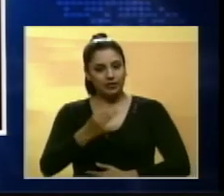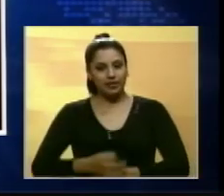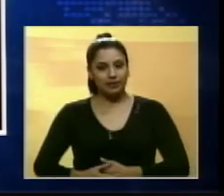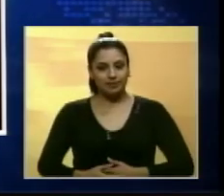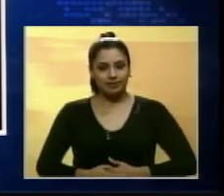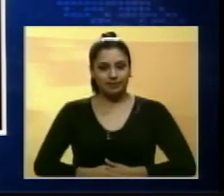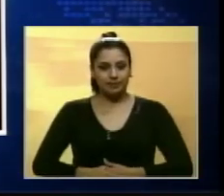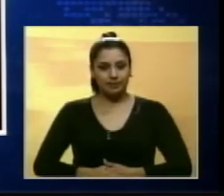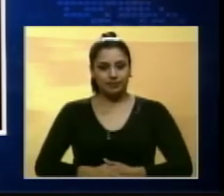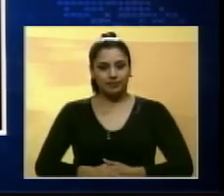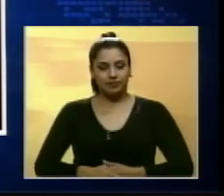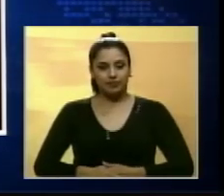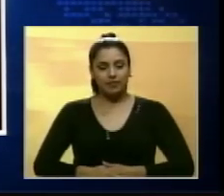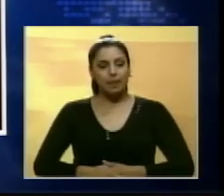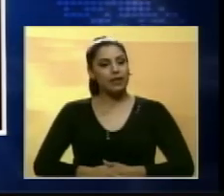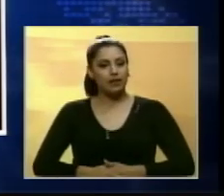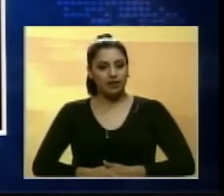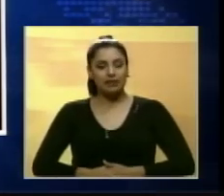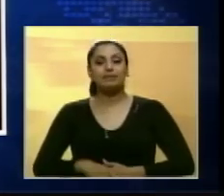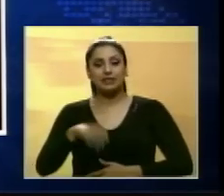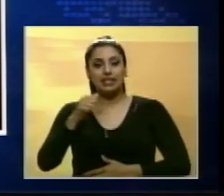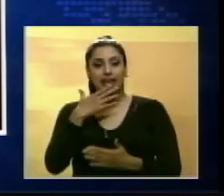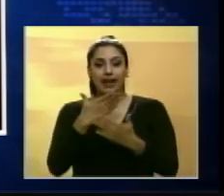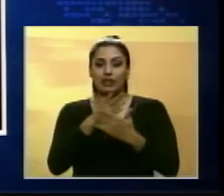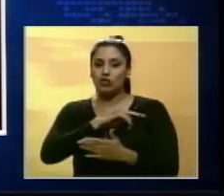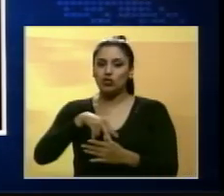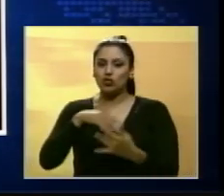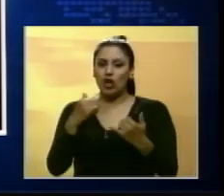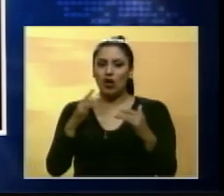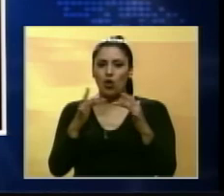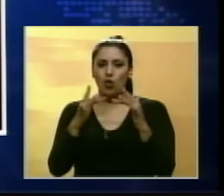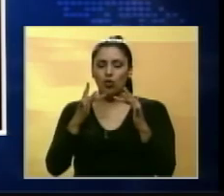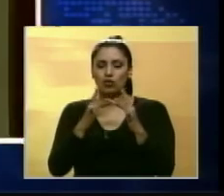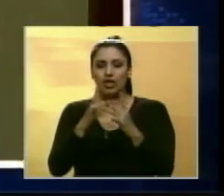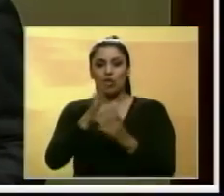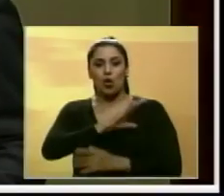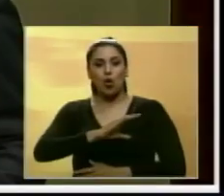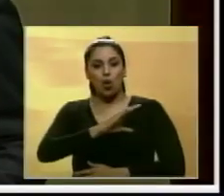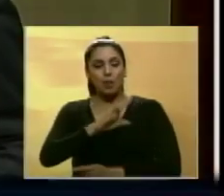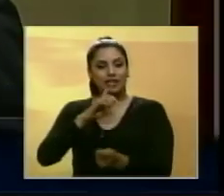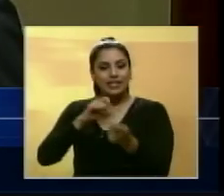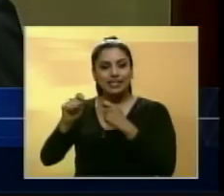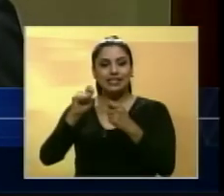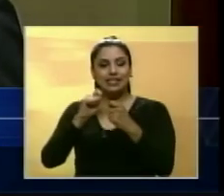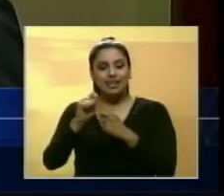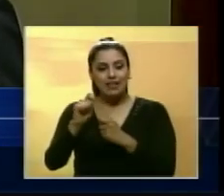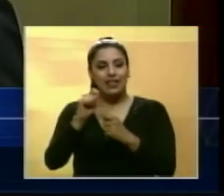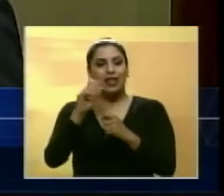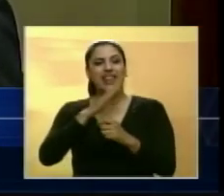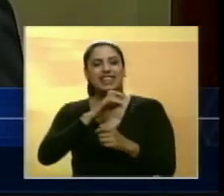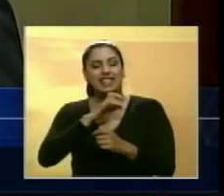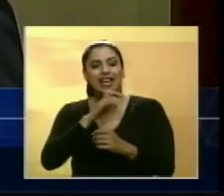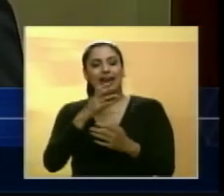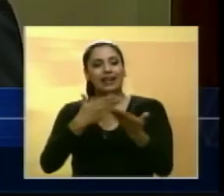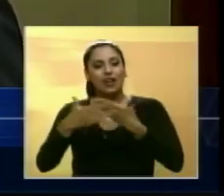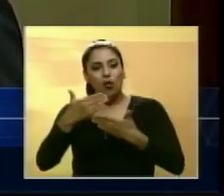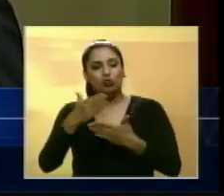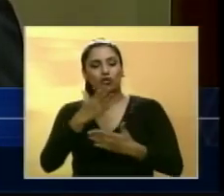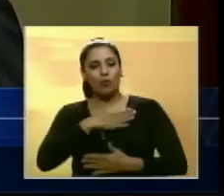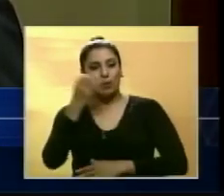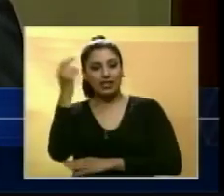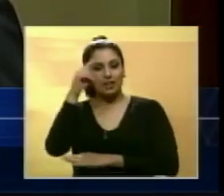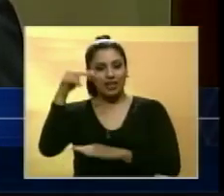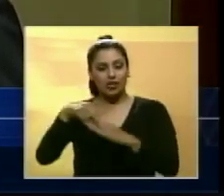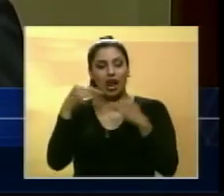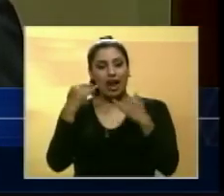tardes. Sí, así es, gracias. Hacemos este contacto en vivo desde la Comisión de Finanzas de la Asamblea Nacional, instancia que hoy